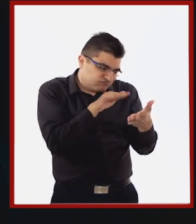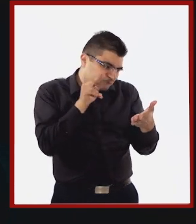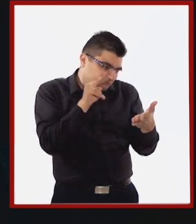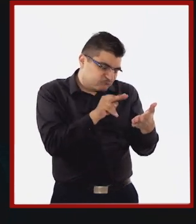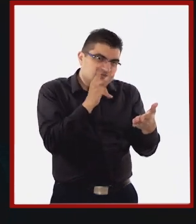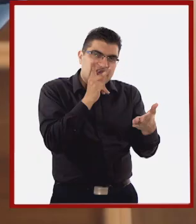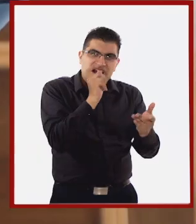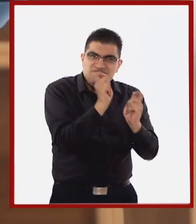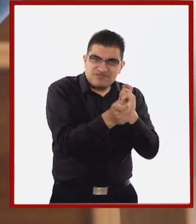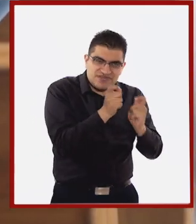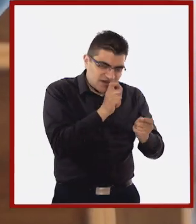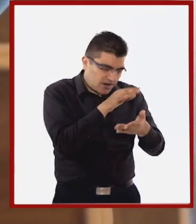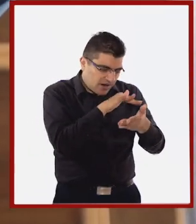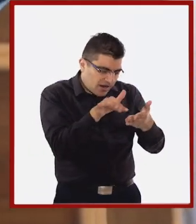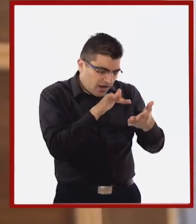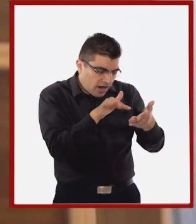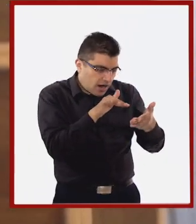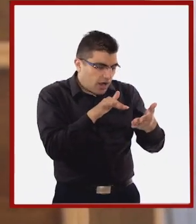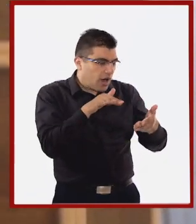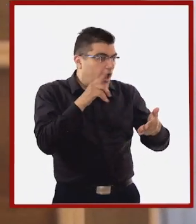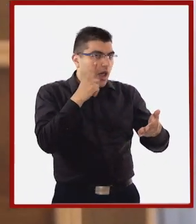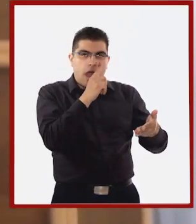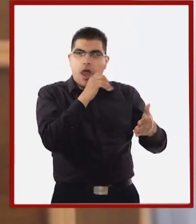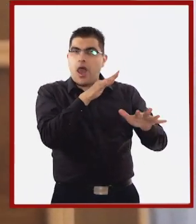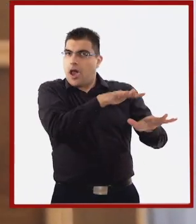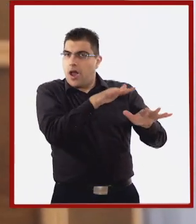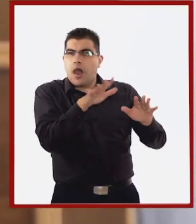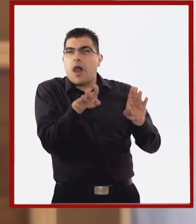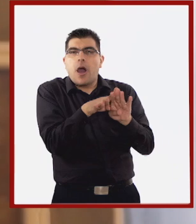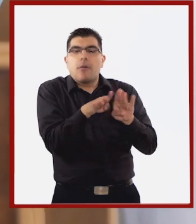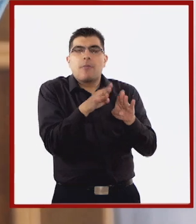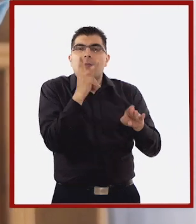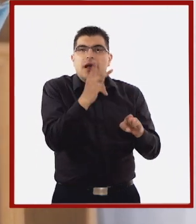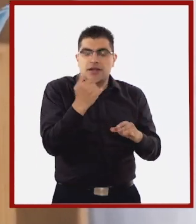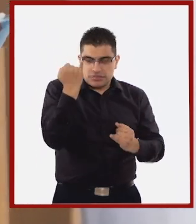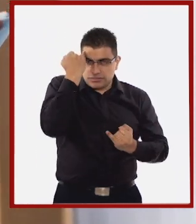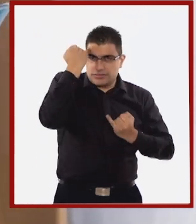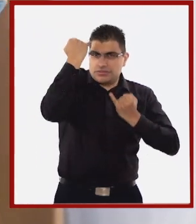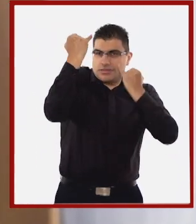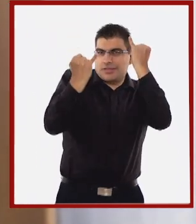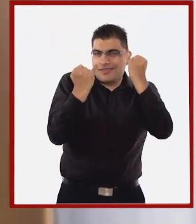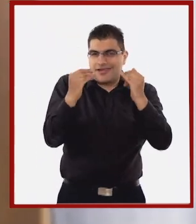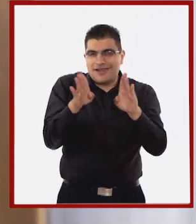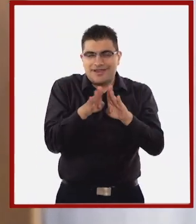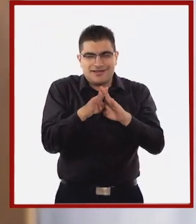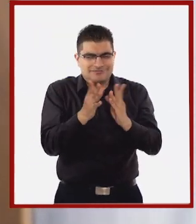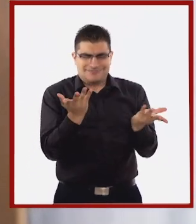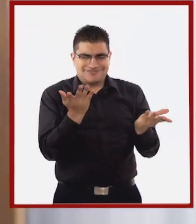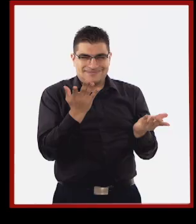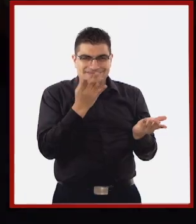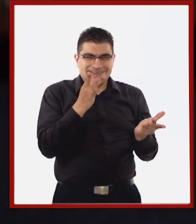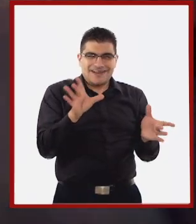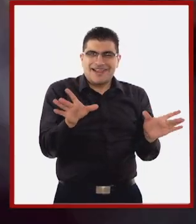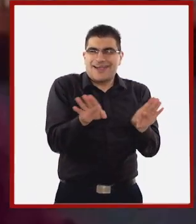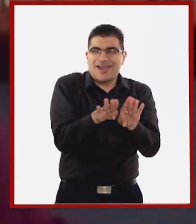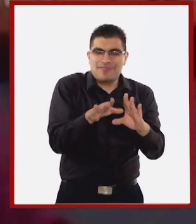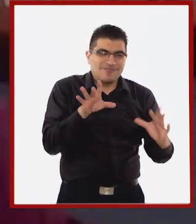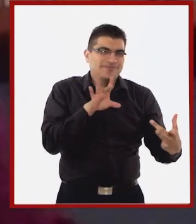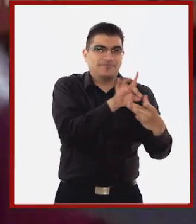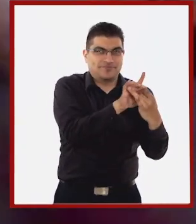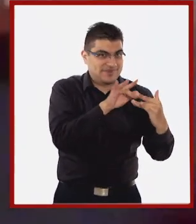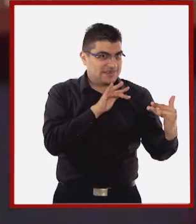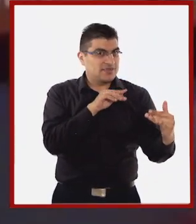medio del uso de la palabra, del uso, creo yo, imaginativo y poco común de la palabra. Entonces,